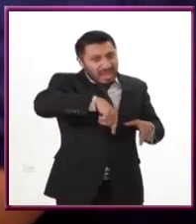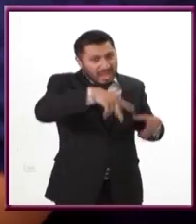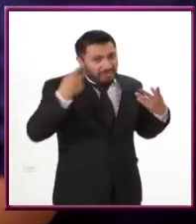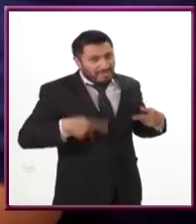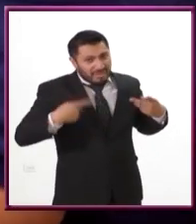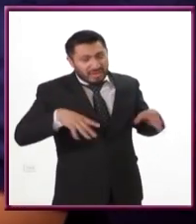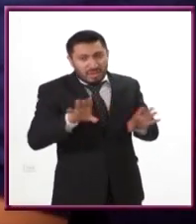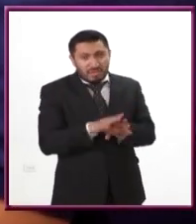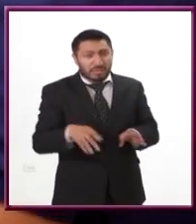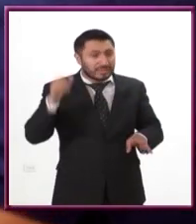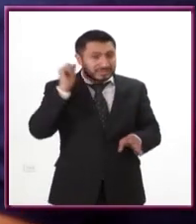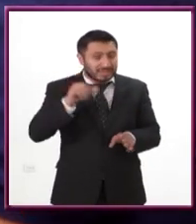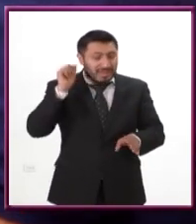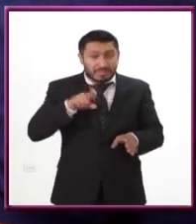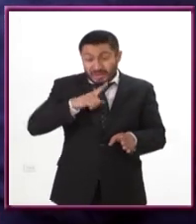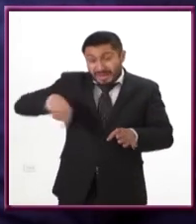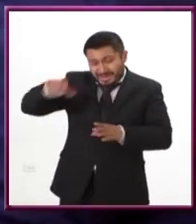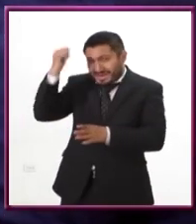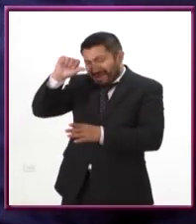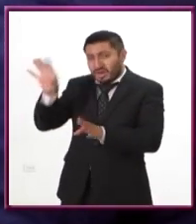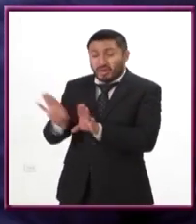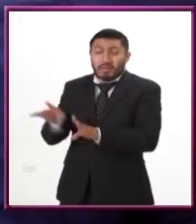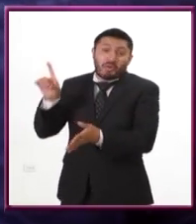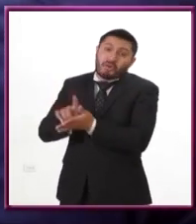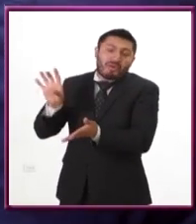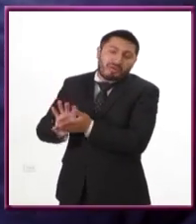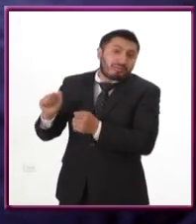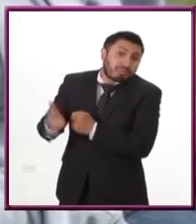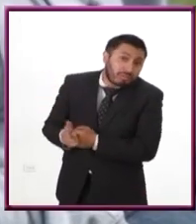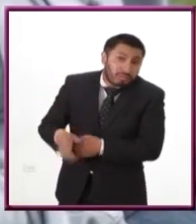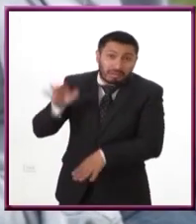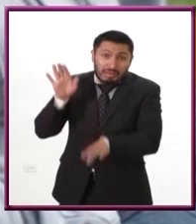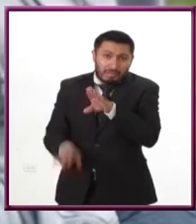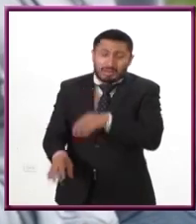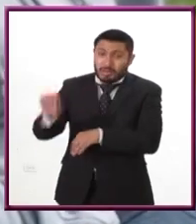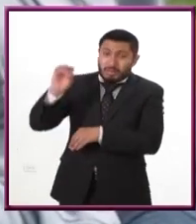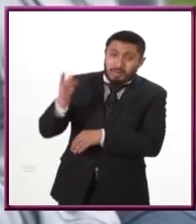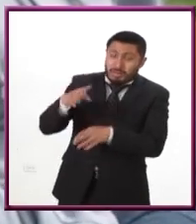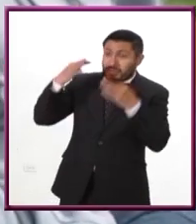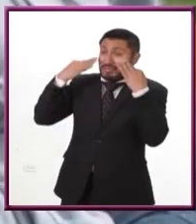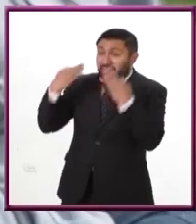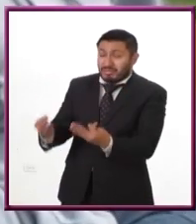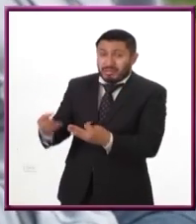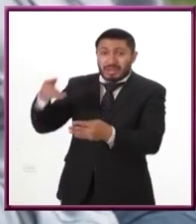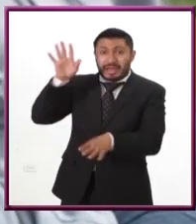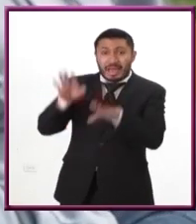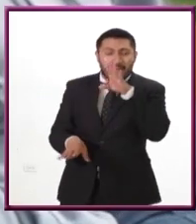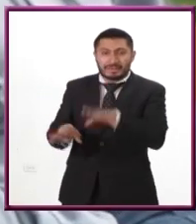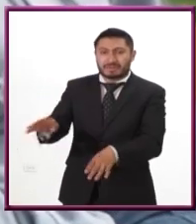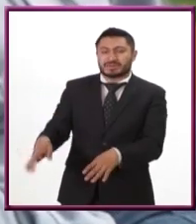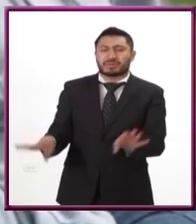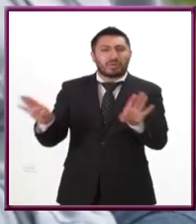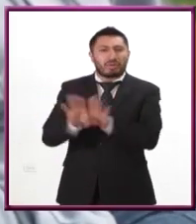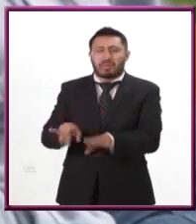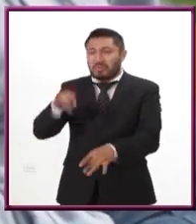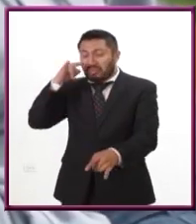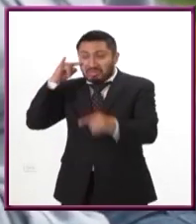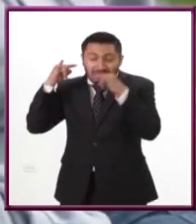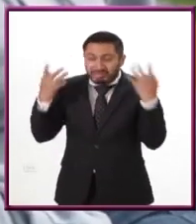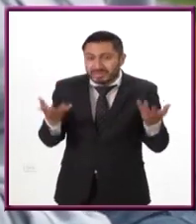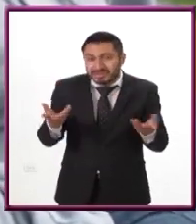individuos autistas casi siempre serán discapacitados en algún grado, a veces bastante obvio y a veces de manera